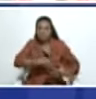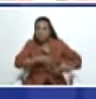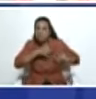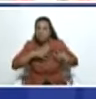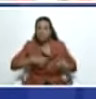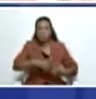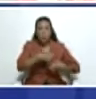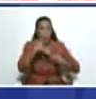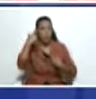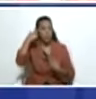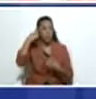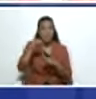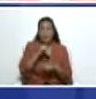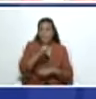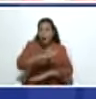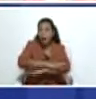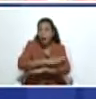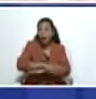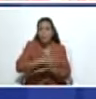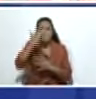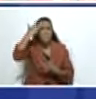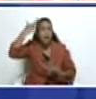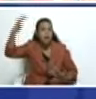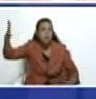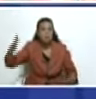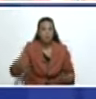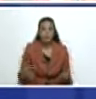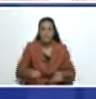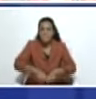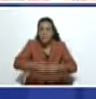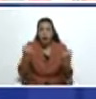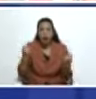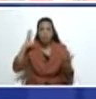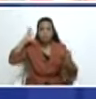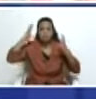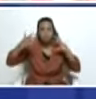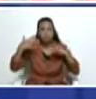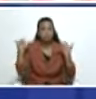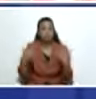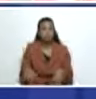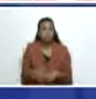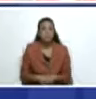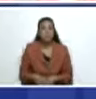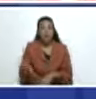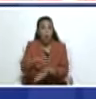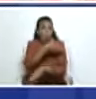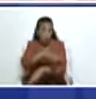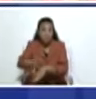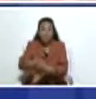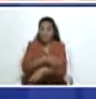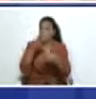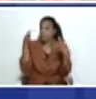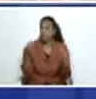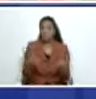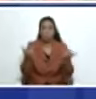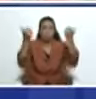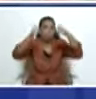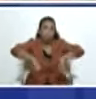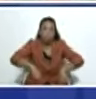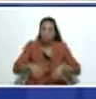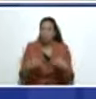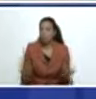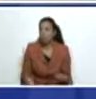Delirium fascista que los llevó a imaginarse. Una locura. El concierto como concierto fue un fracaso.